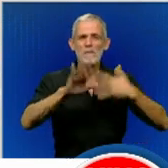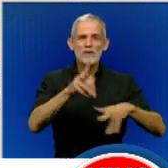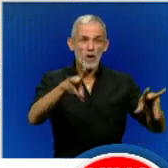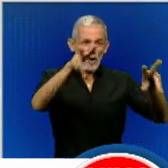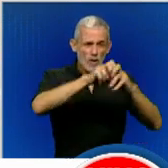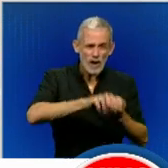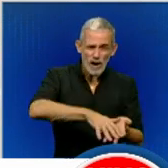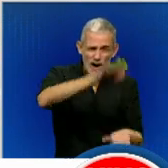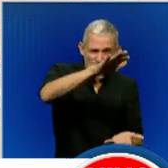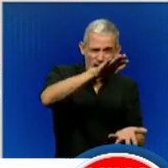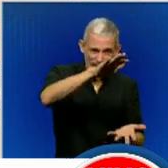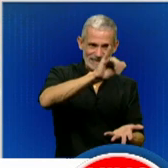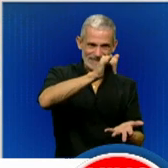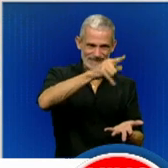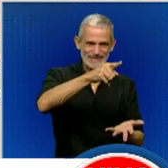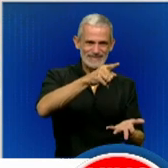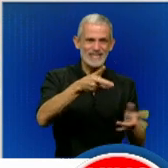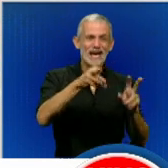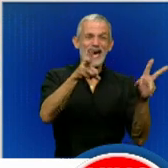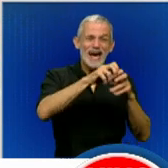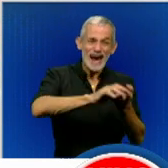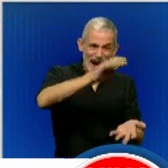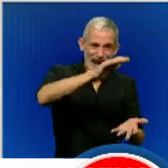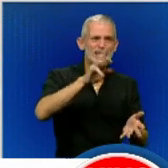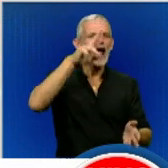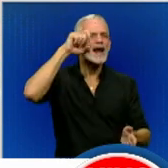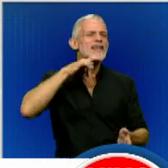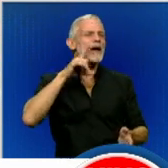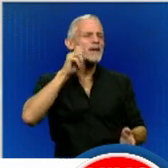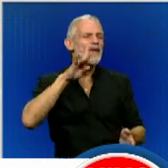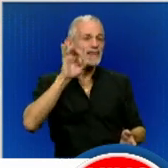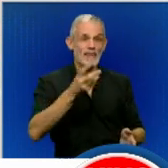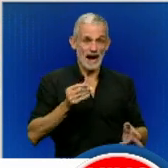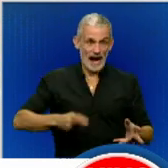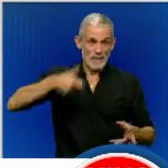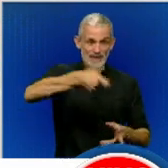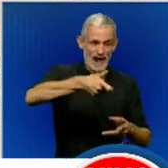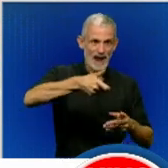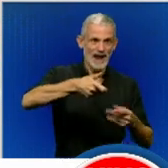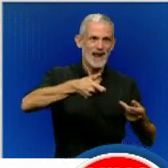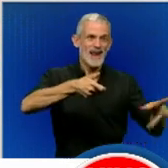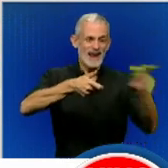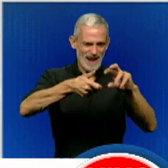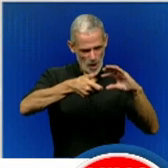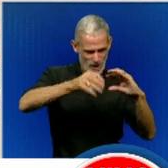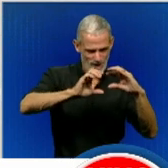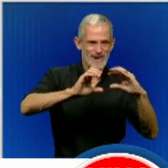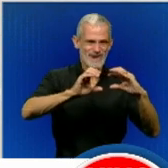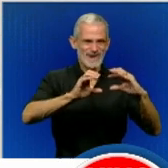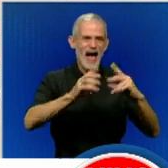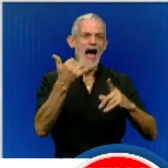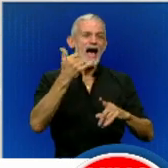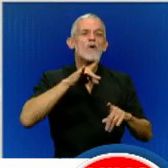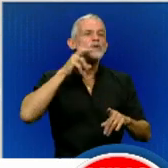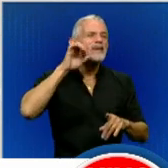una mayor utilidad porque la rentabilidad está asociada al capital invertido por lo tanto puede haber utilidades que el